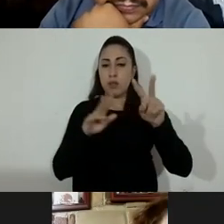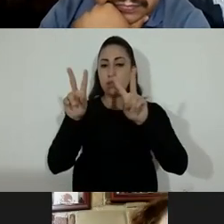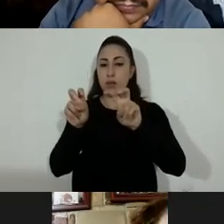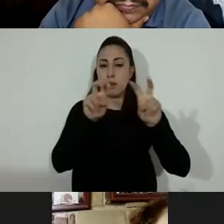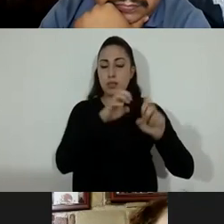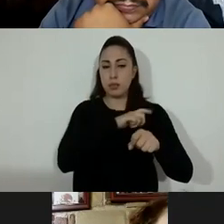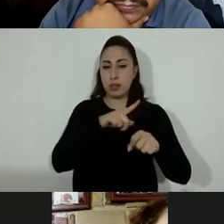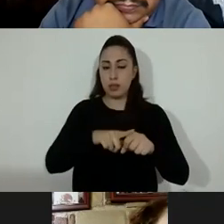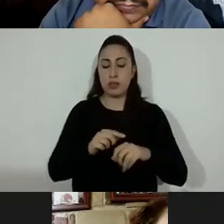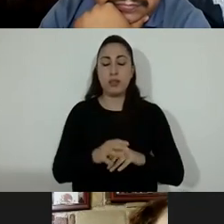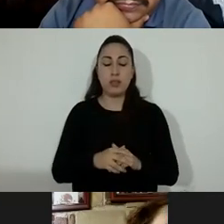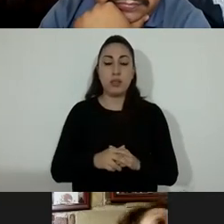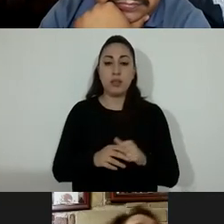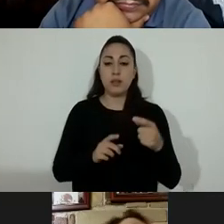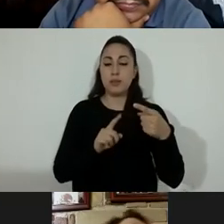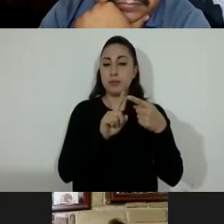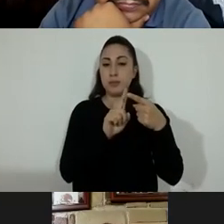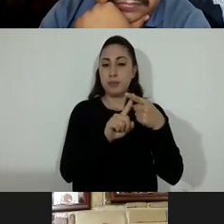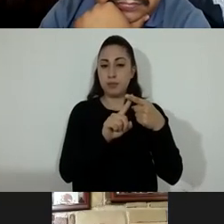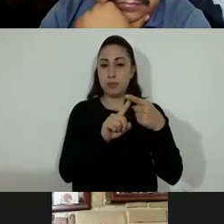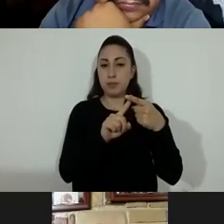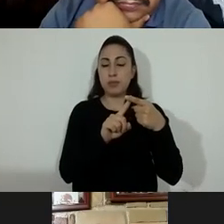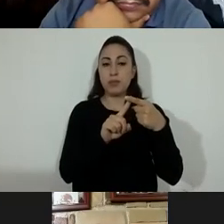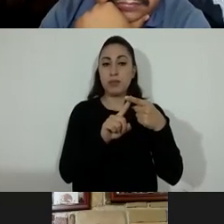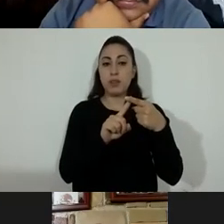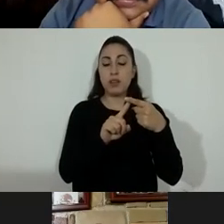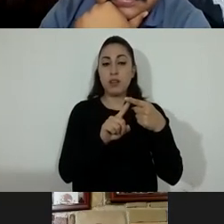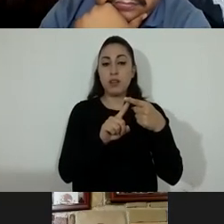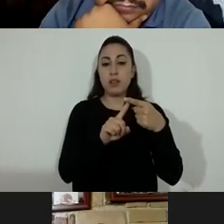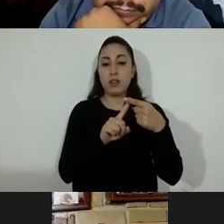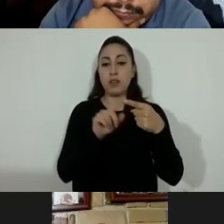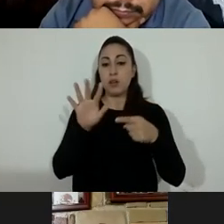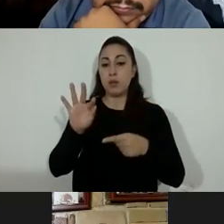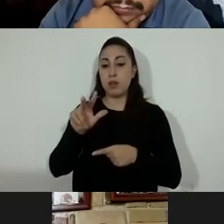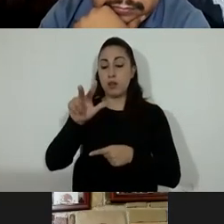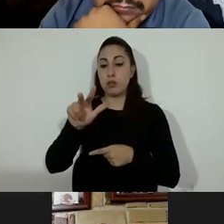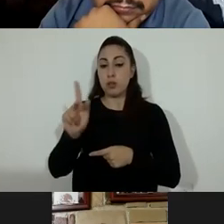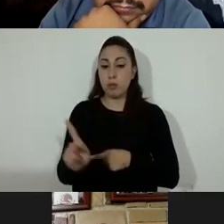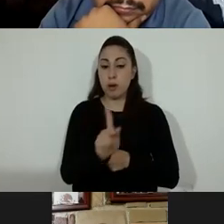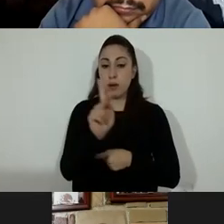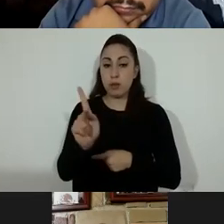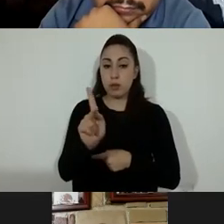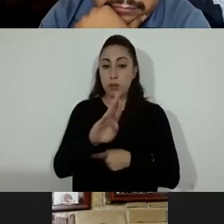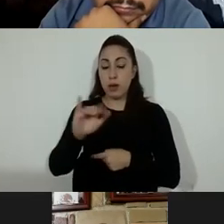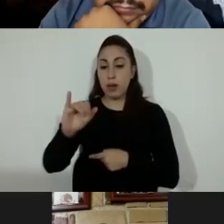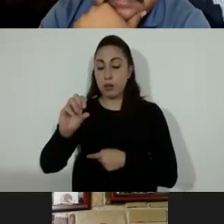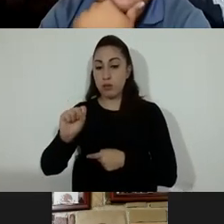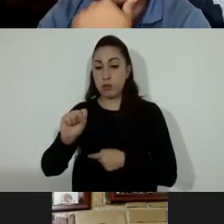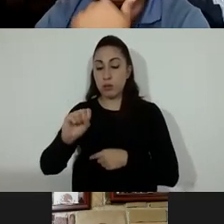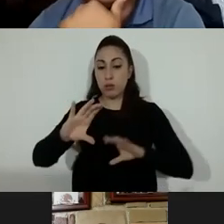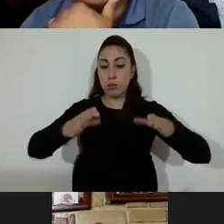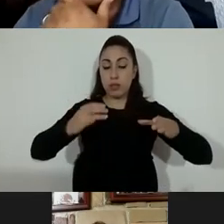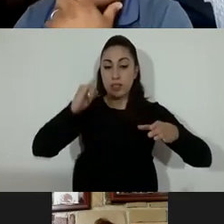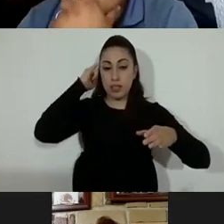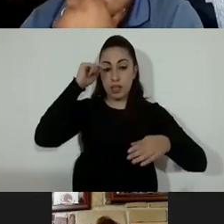particulares. Uno, los casos de los 48 pueblos y barrios originarios donde